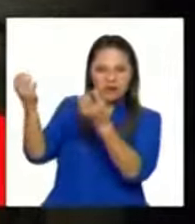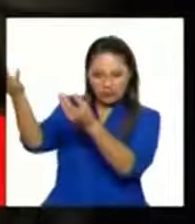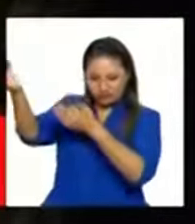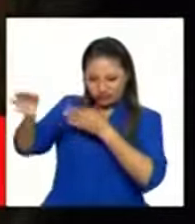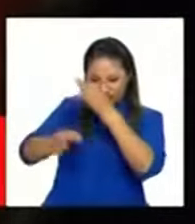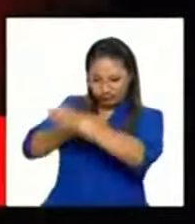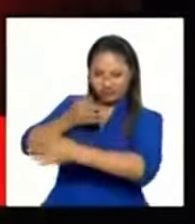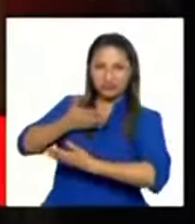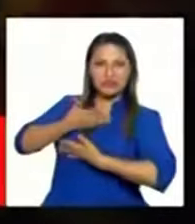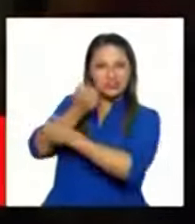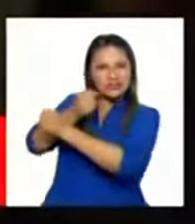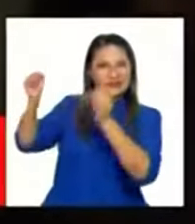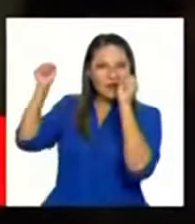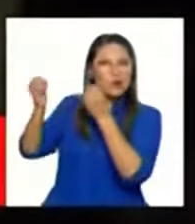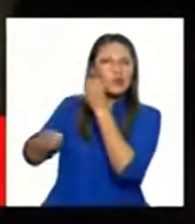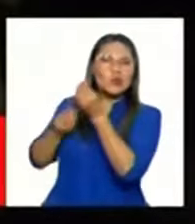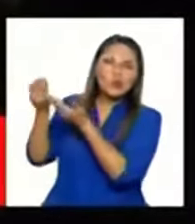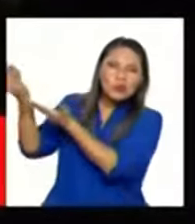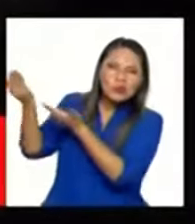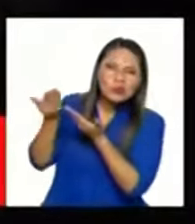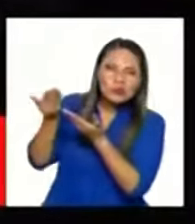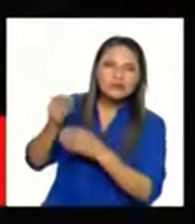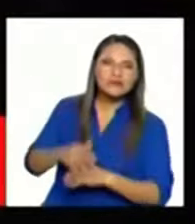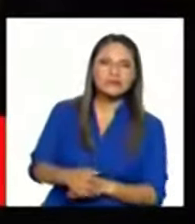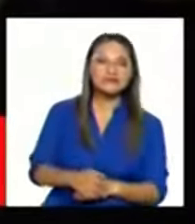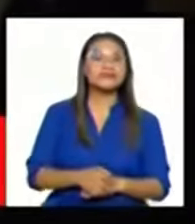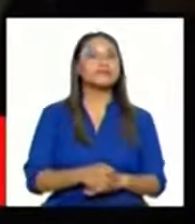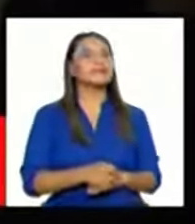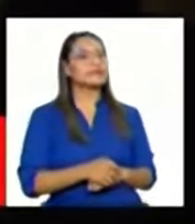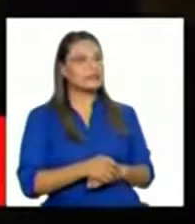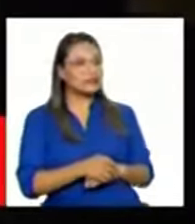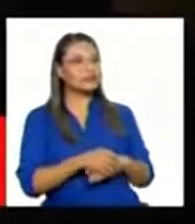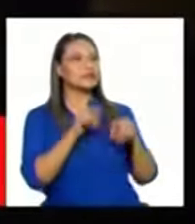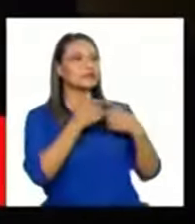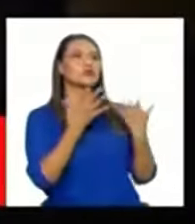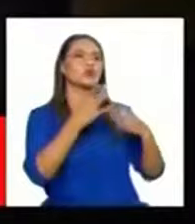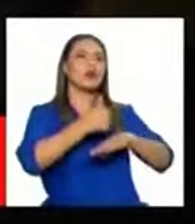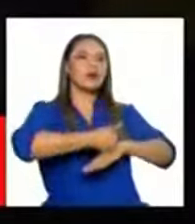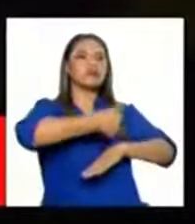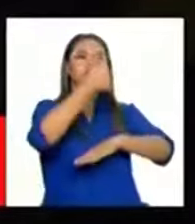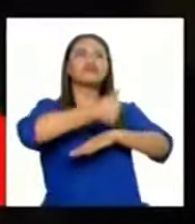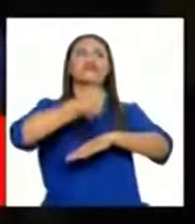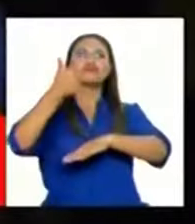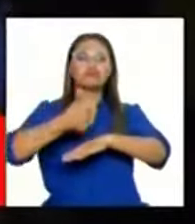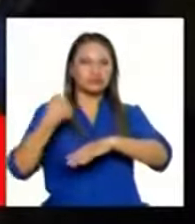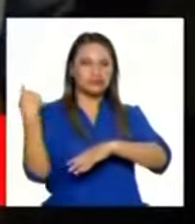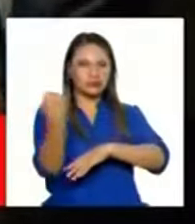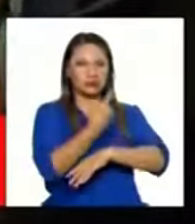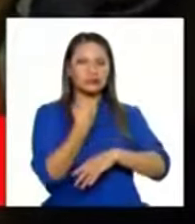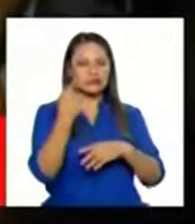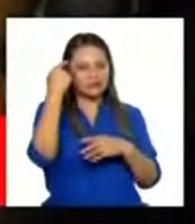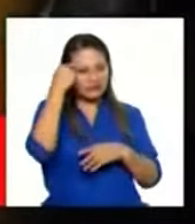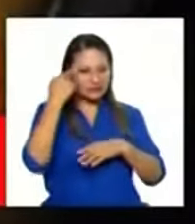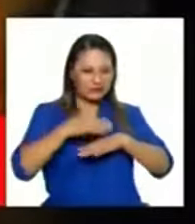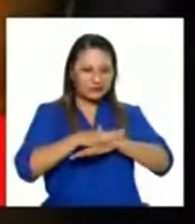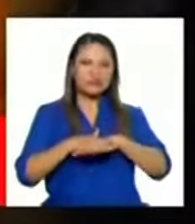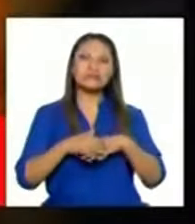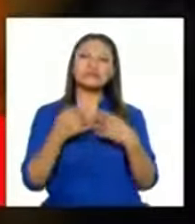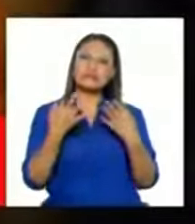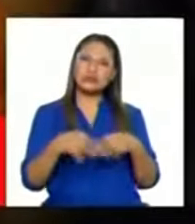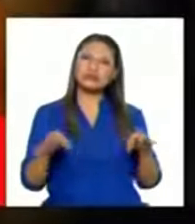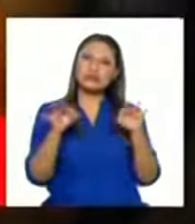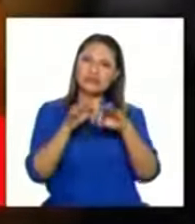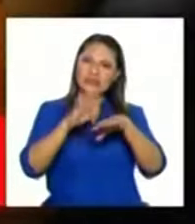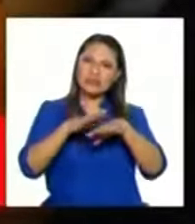Bueno, de todas maneras, especialmente para las autoridades, ¿no? Para que pongan más cartas en el